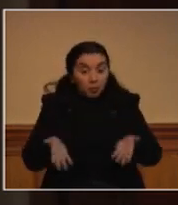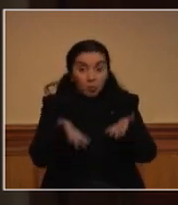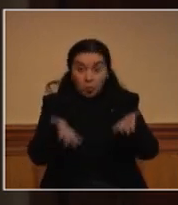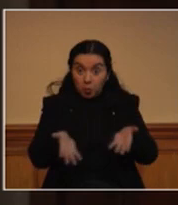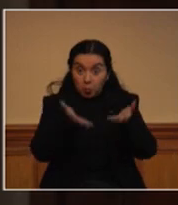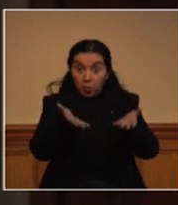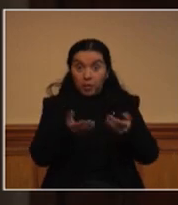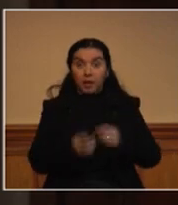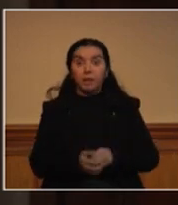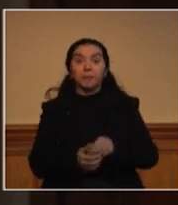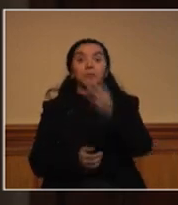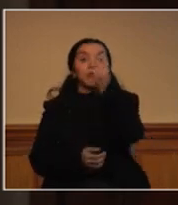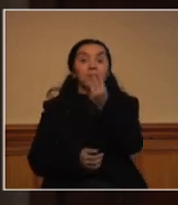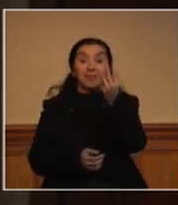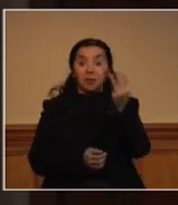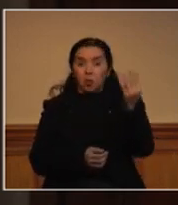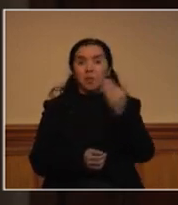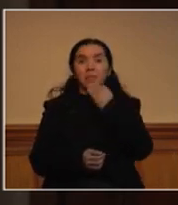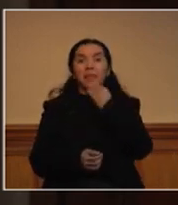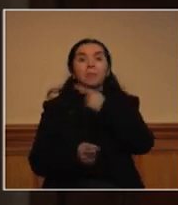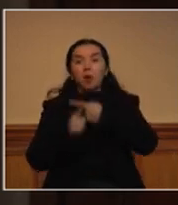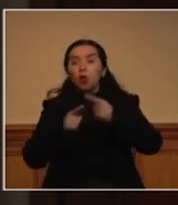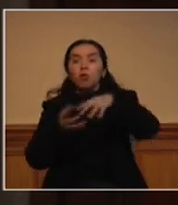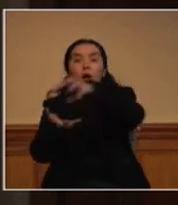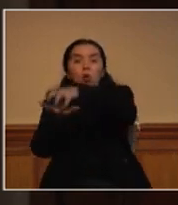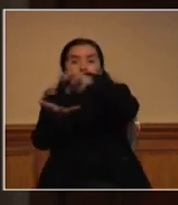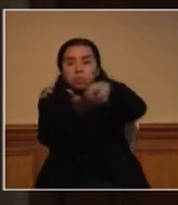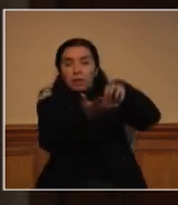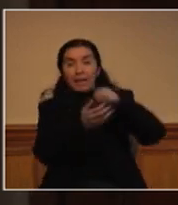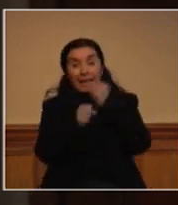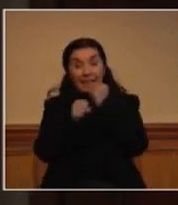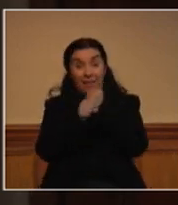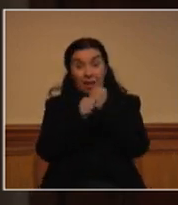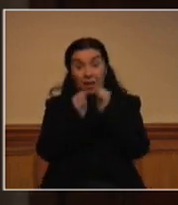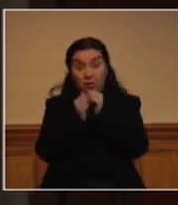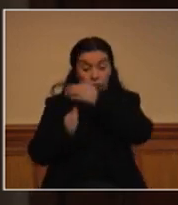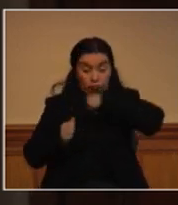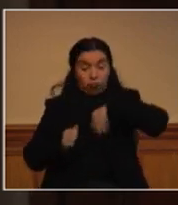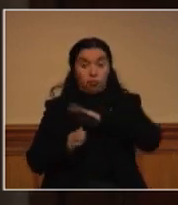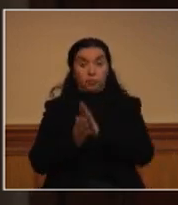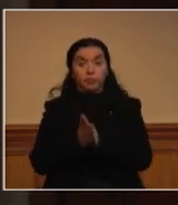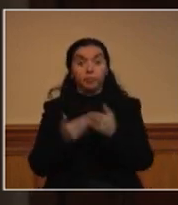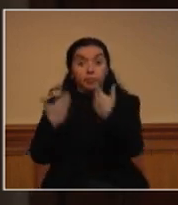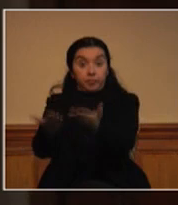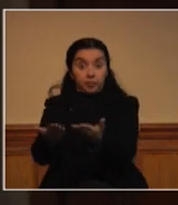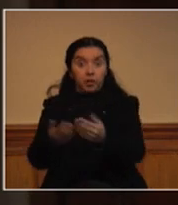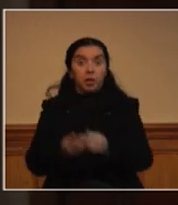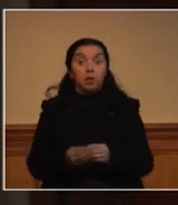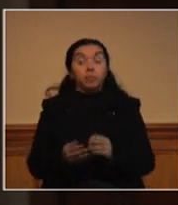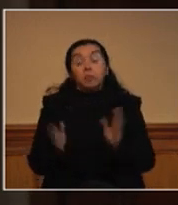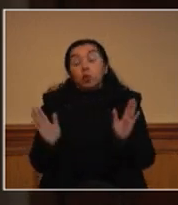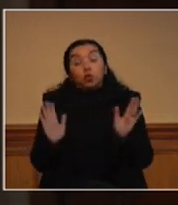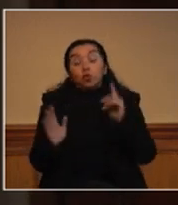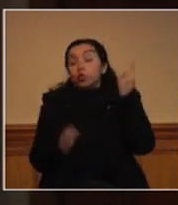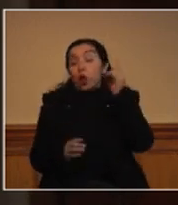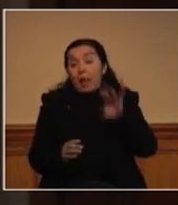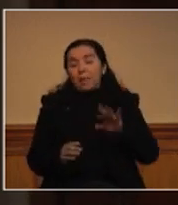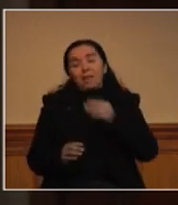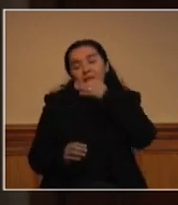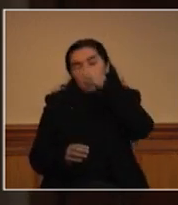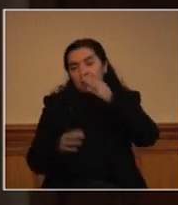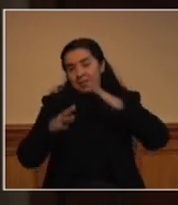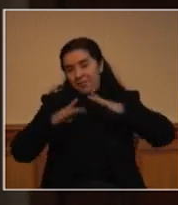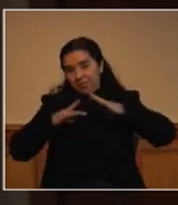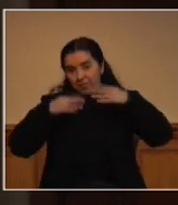en nuestro sitio web y también a las organizaciones que trabajan con nosotros. Y no me queda más que decirles